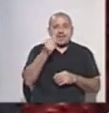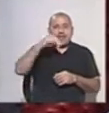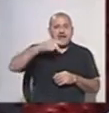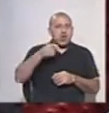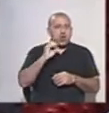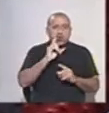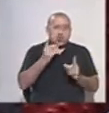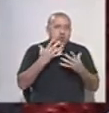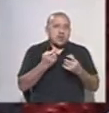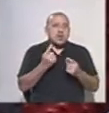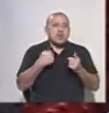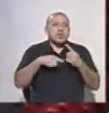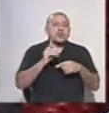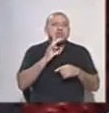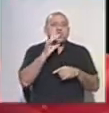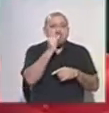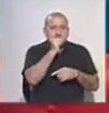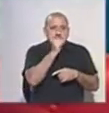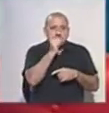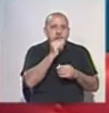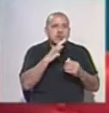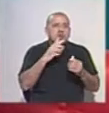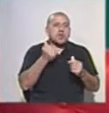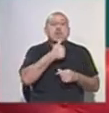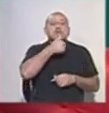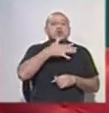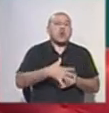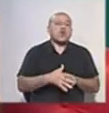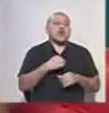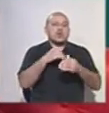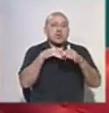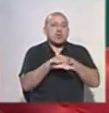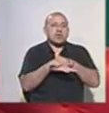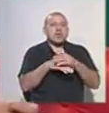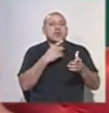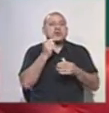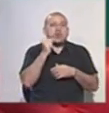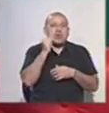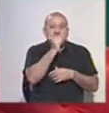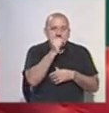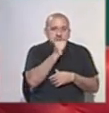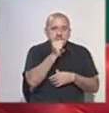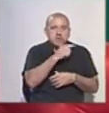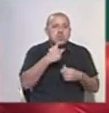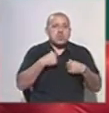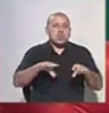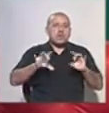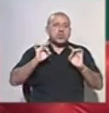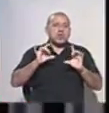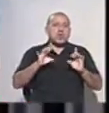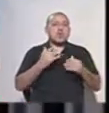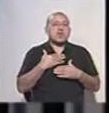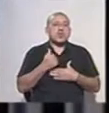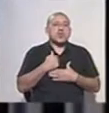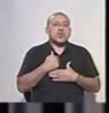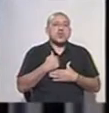Oh, son canciones como que venís juntando de la historia, viste, que las venís llevando y son canciones que salen muy naturales para nosotros. ¿Pero ustedes dos cuando se